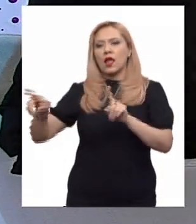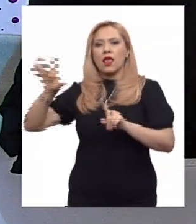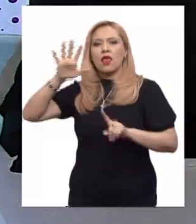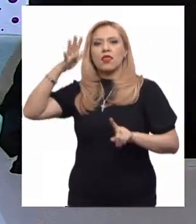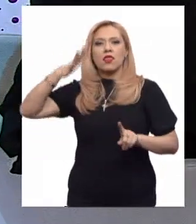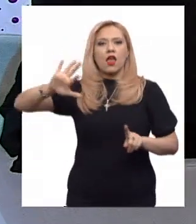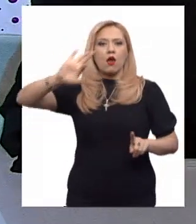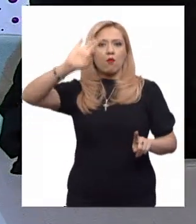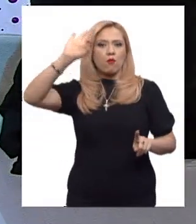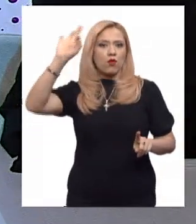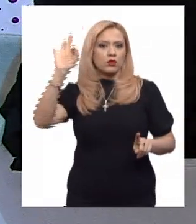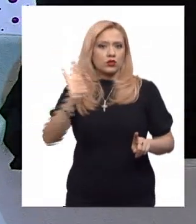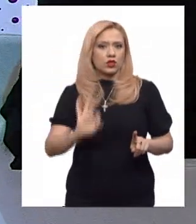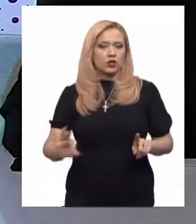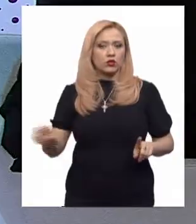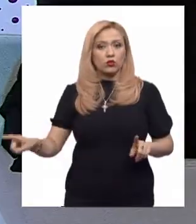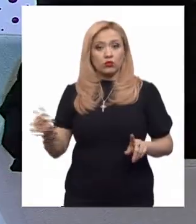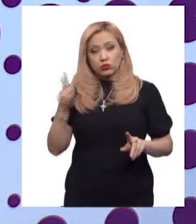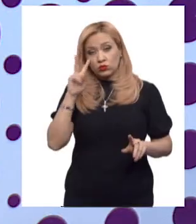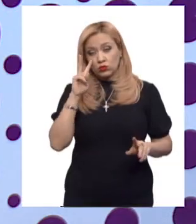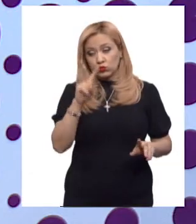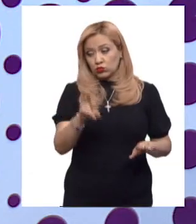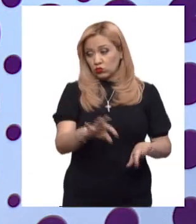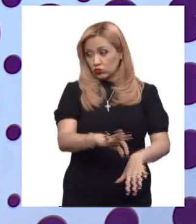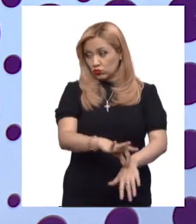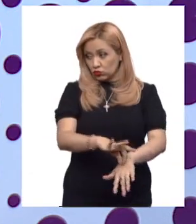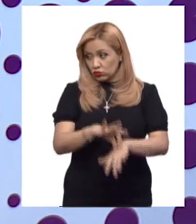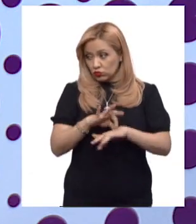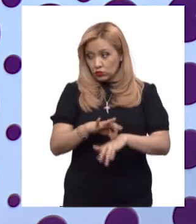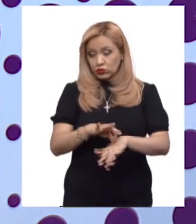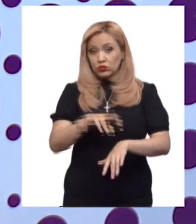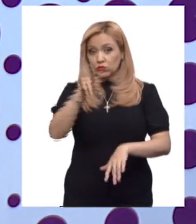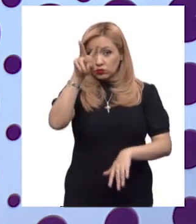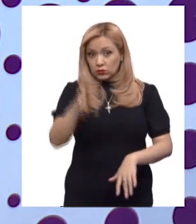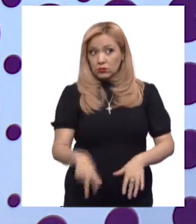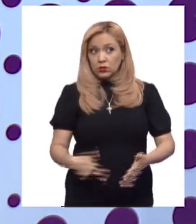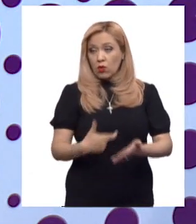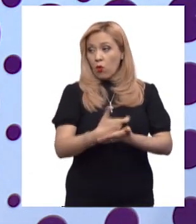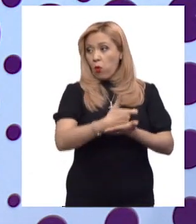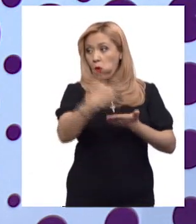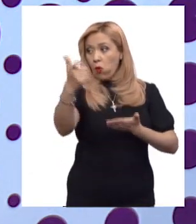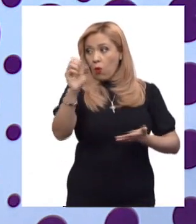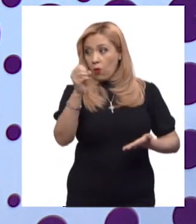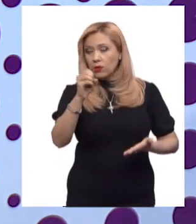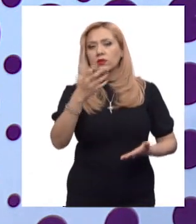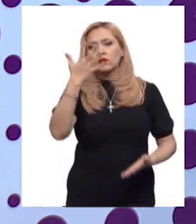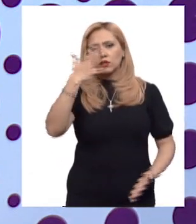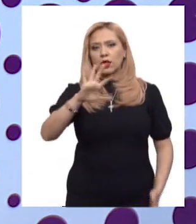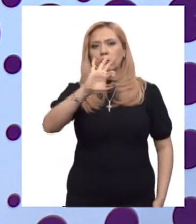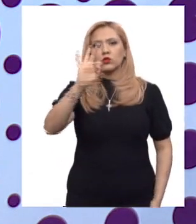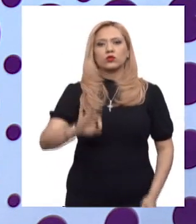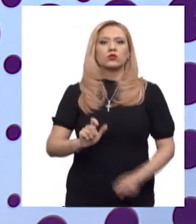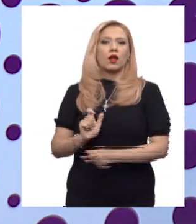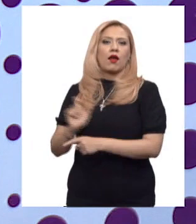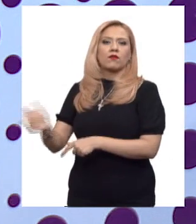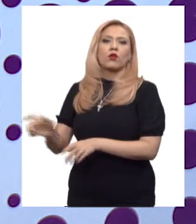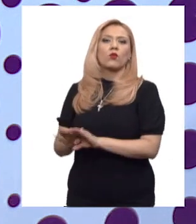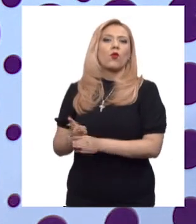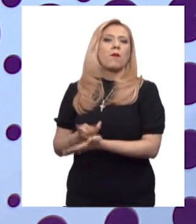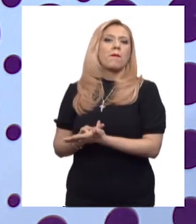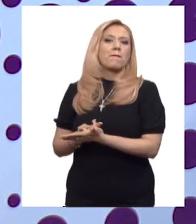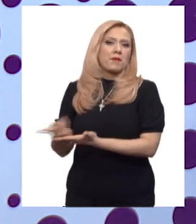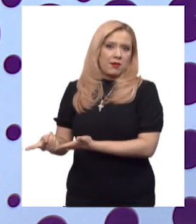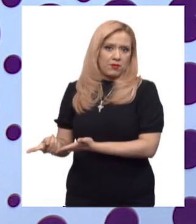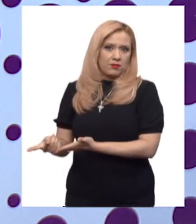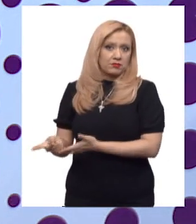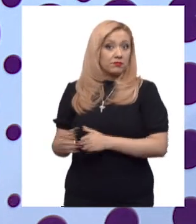del total que se pueda demostrar que la empresa ha malversado o ha dejado de pagar, se le dará un 10% al alertador, de manera que tiene un